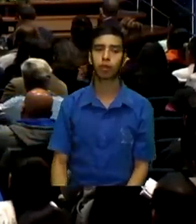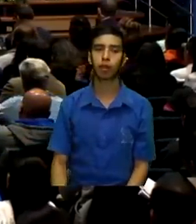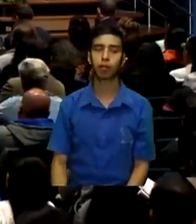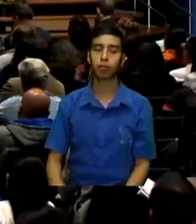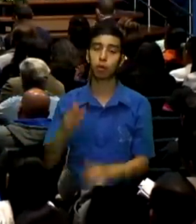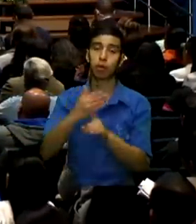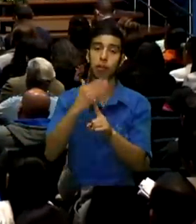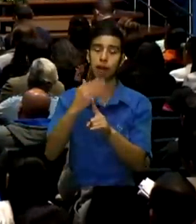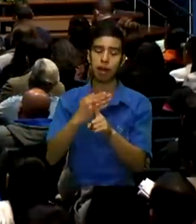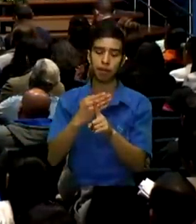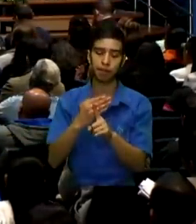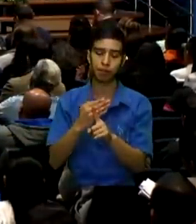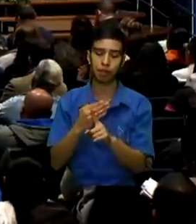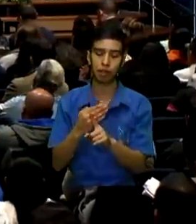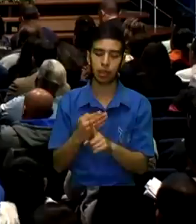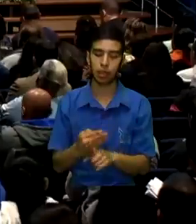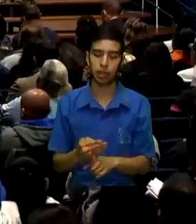muchachita